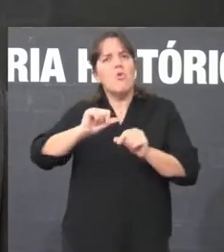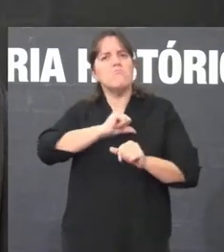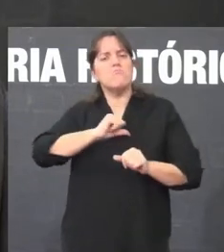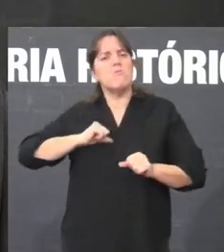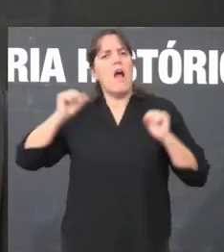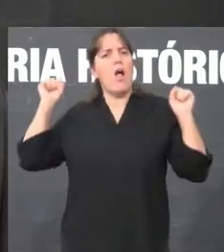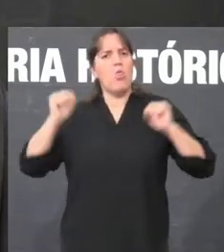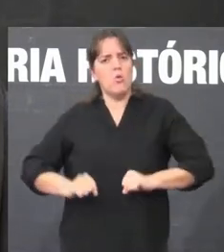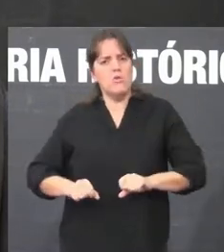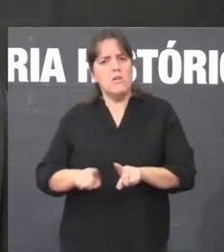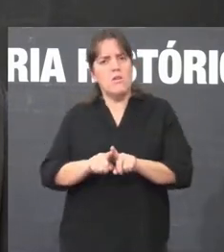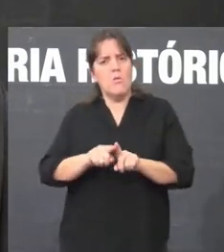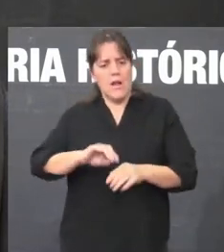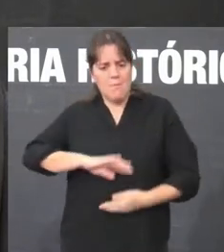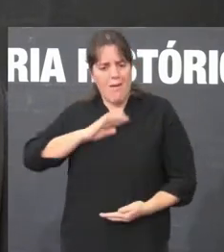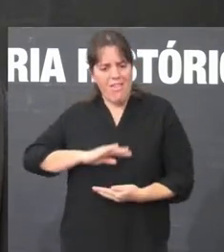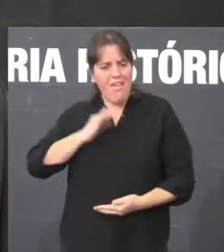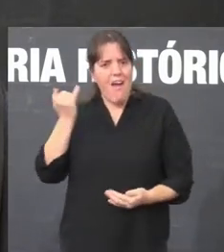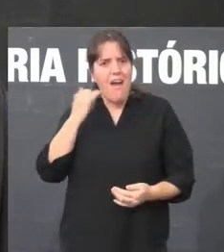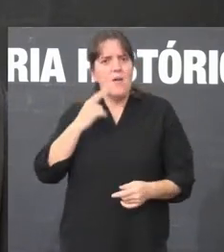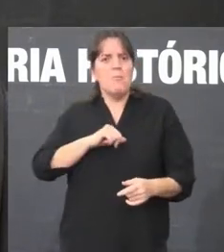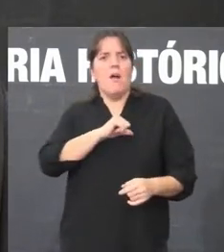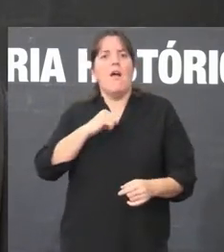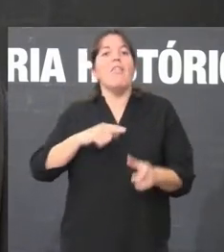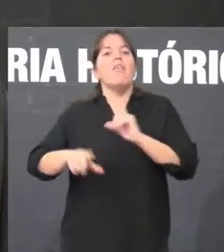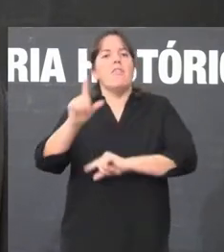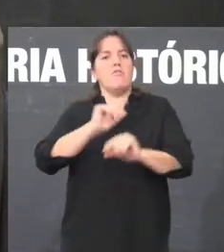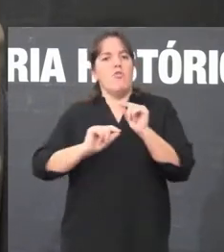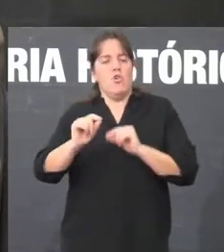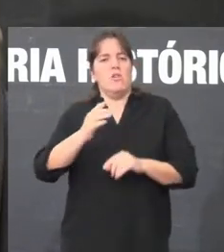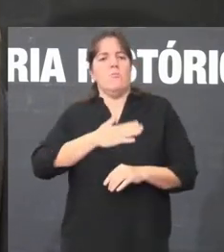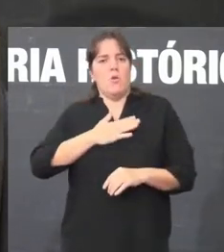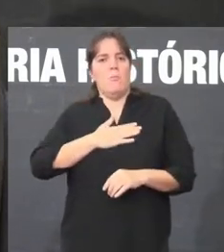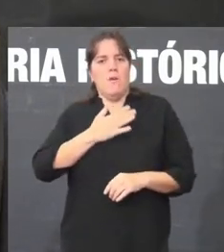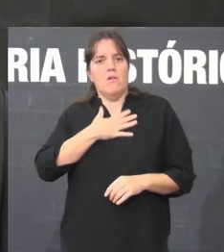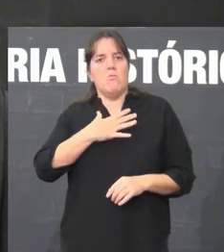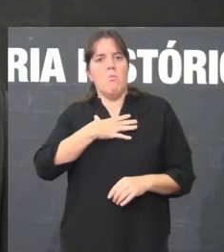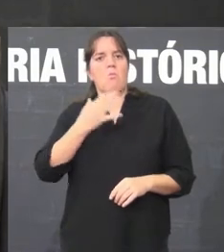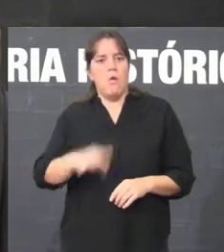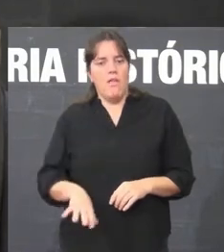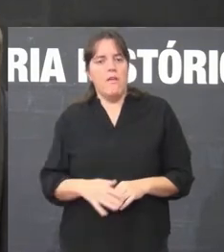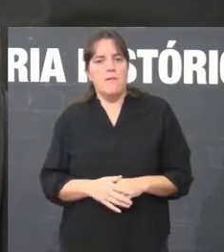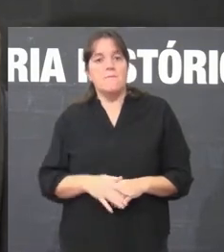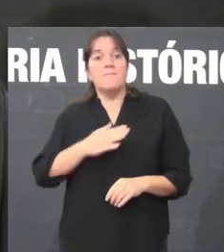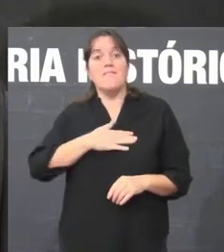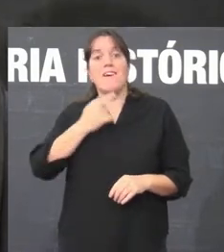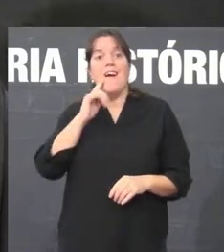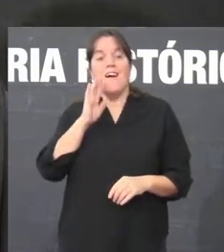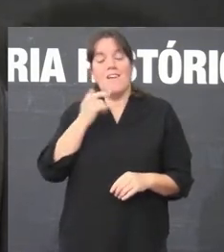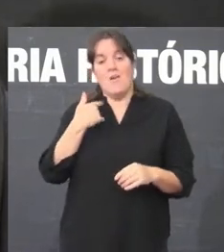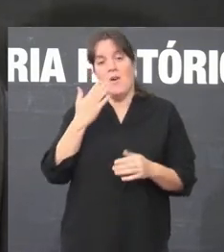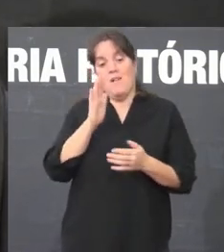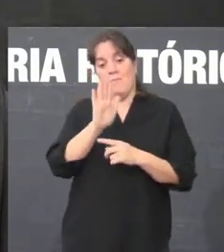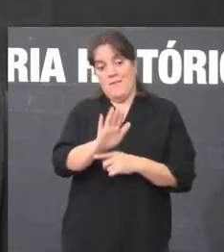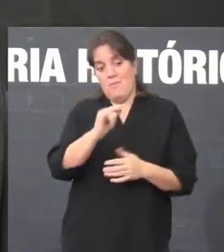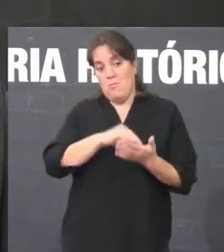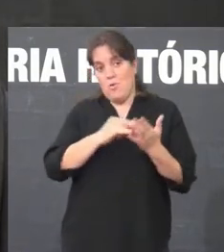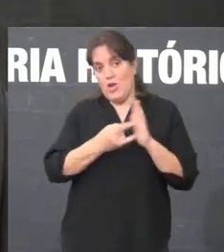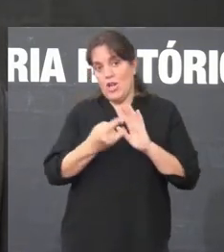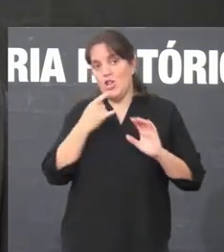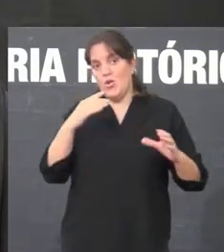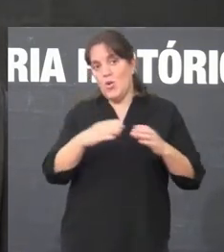para tomar as nosas propias decisións. Iso, en canto ao proxecto político que representamos como